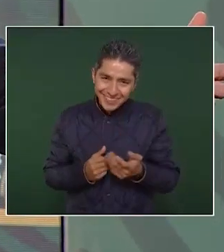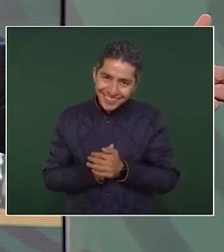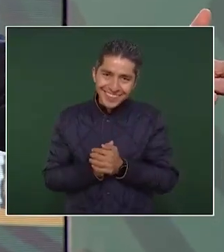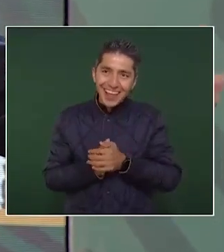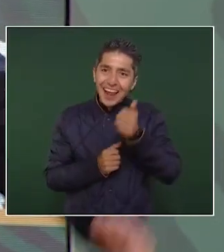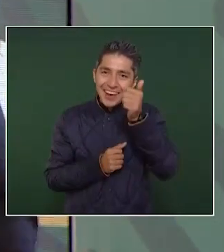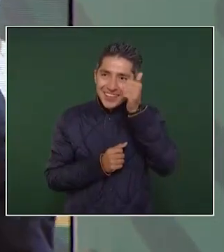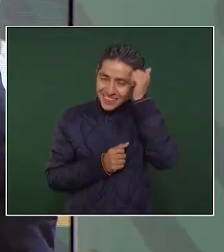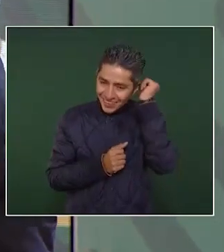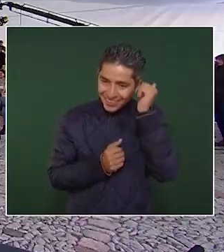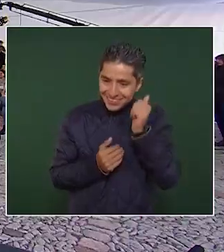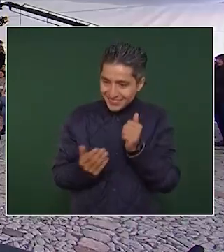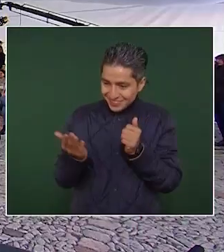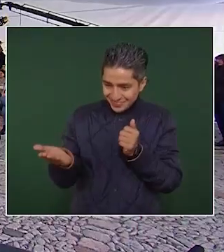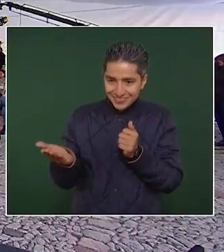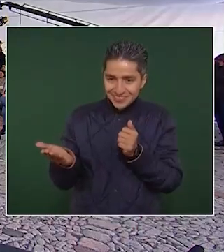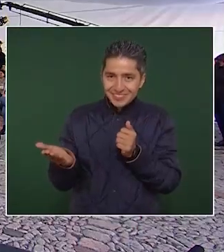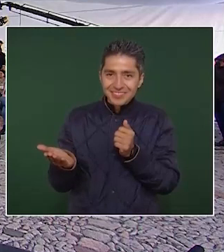Alfredo.